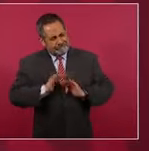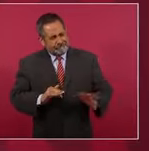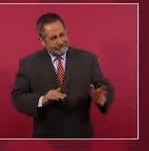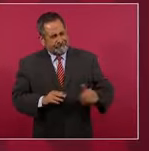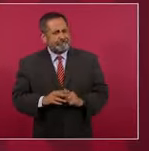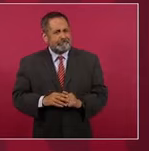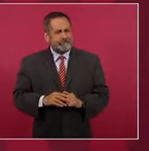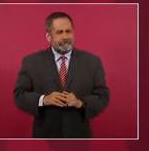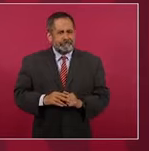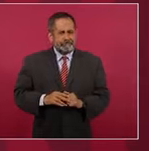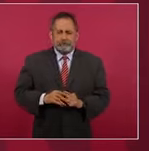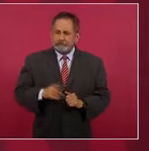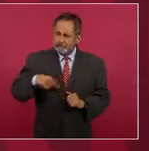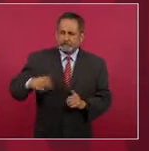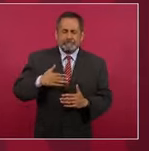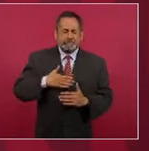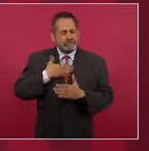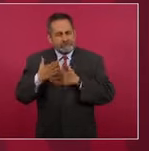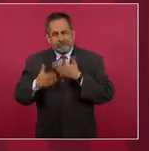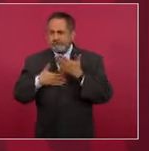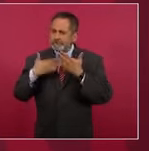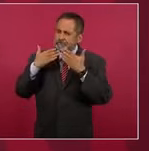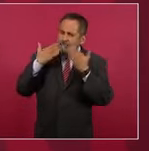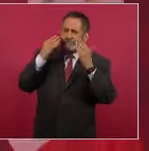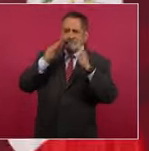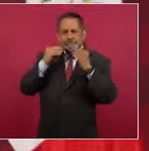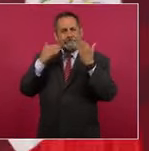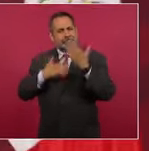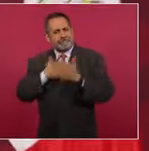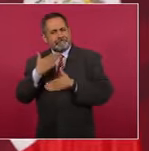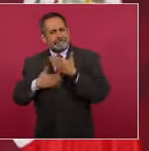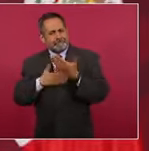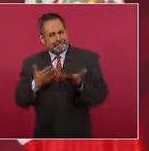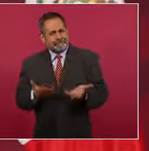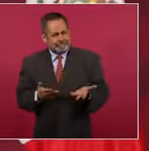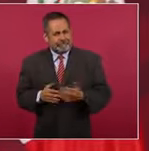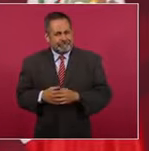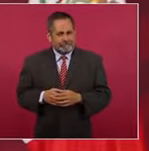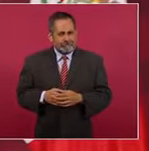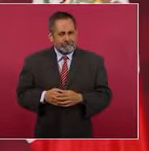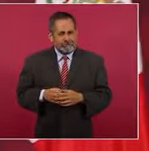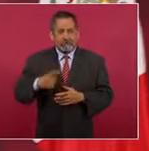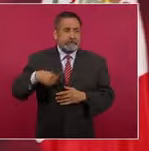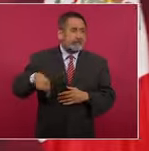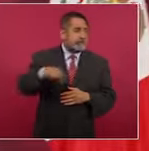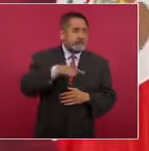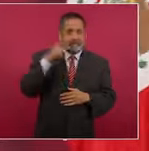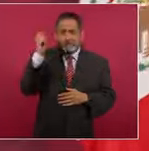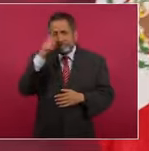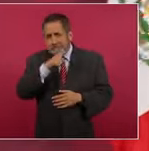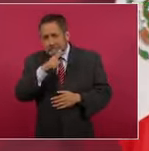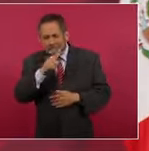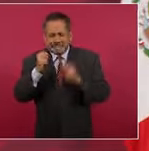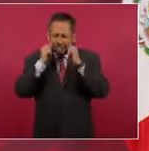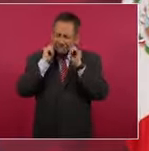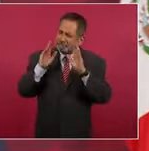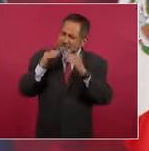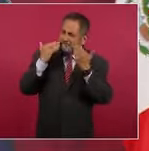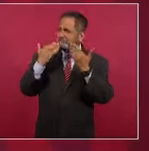hay que estar alegres y al mal tiempo buena cara.